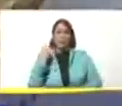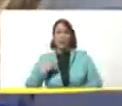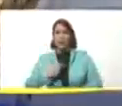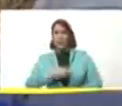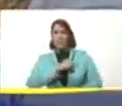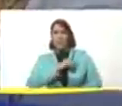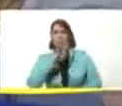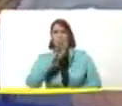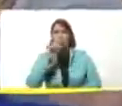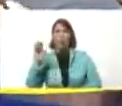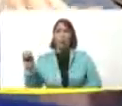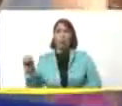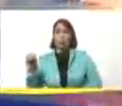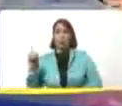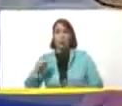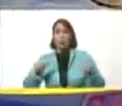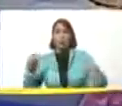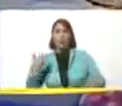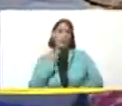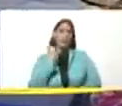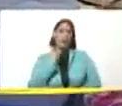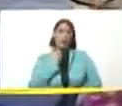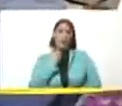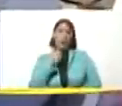400 casos por 100.000 habitantes.